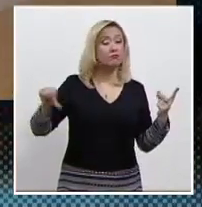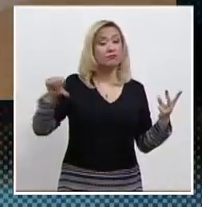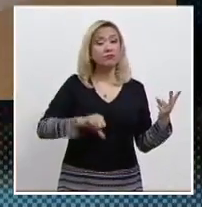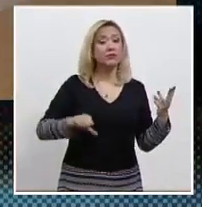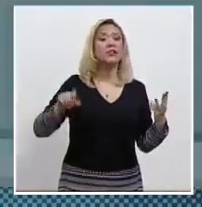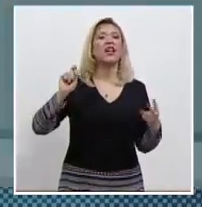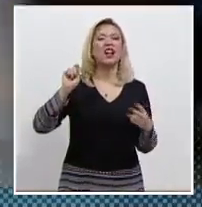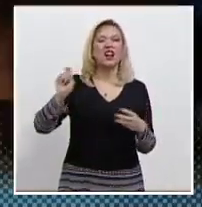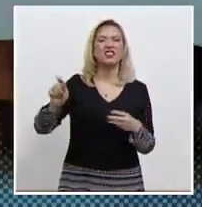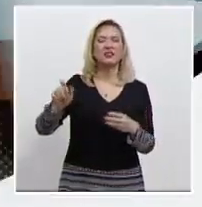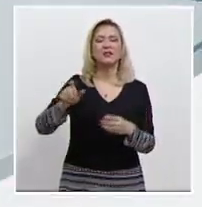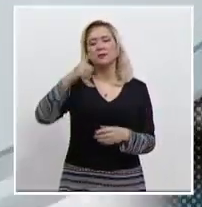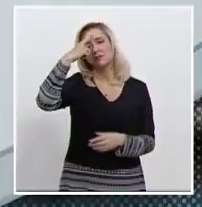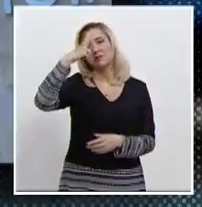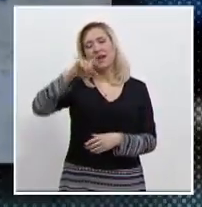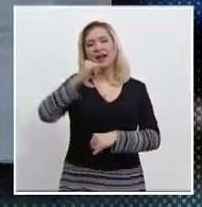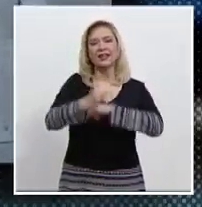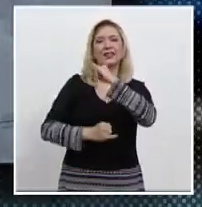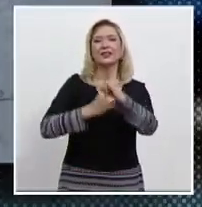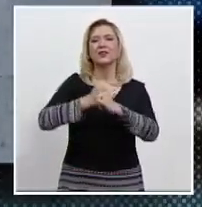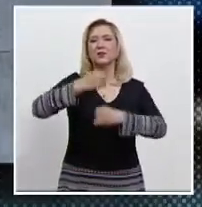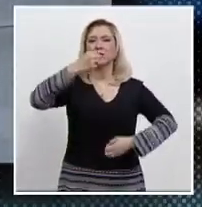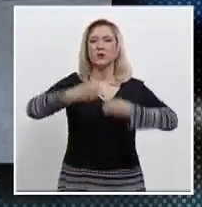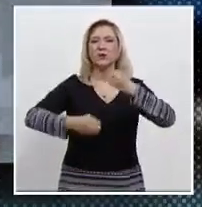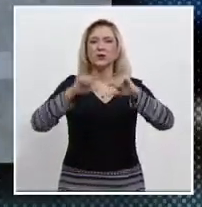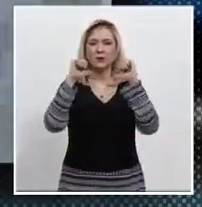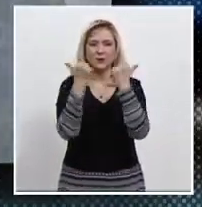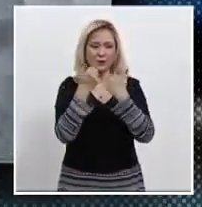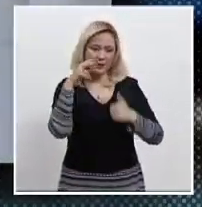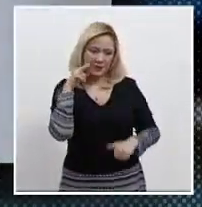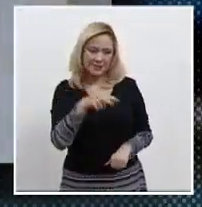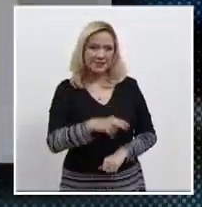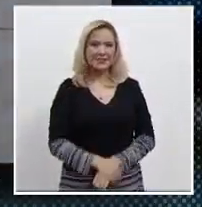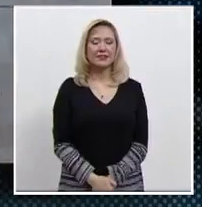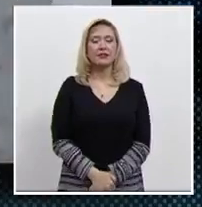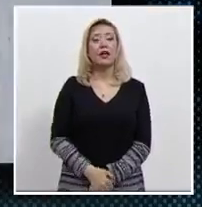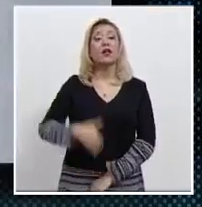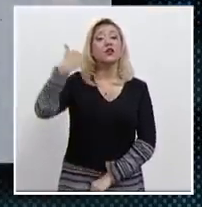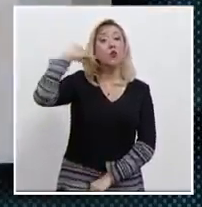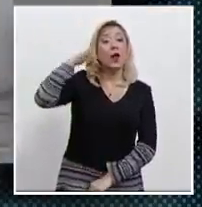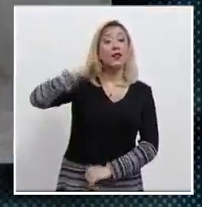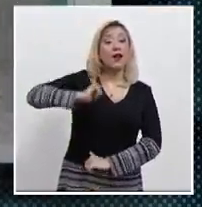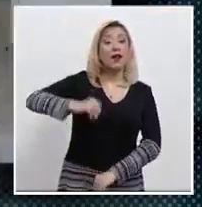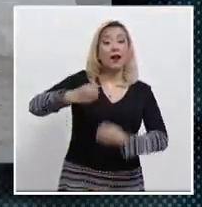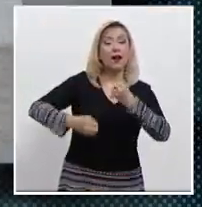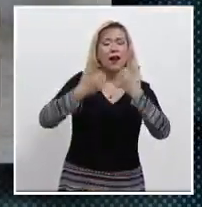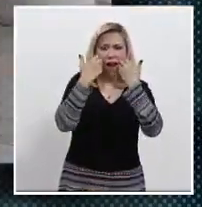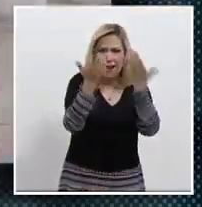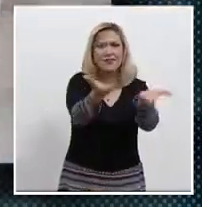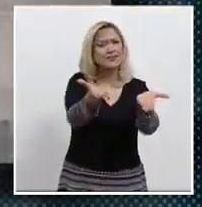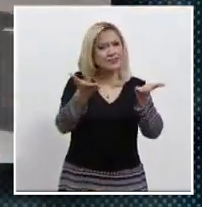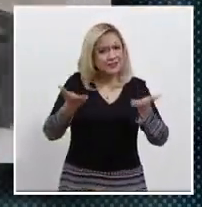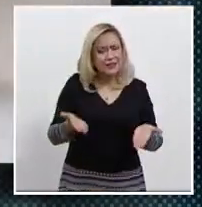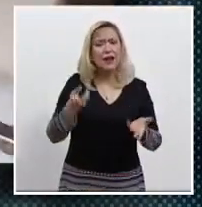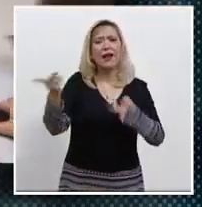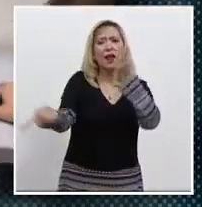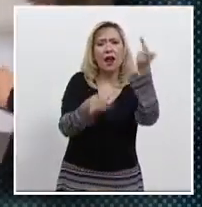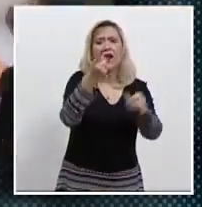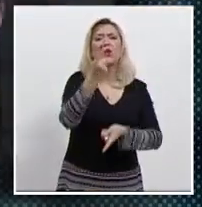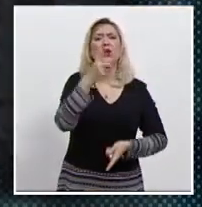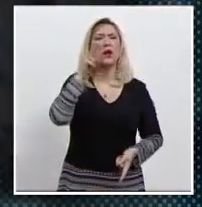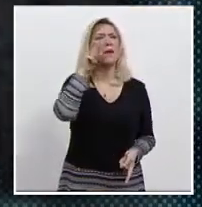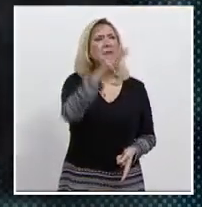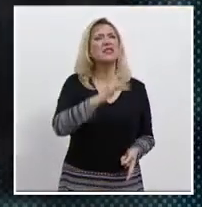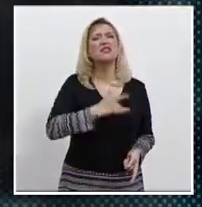Justice Project. El Poder Judicial de Yucatán invita a la ciudadanía a participar en la encuesta de percepción general de